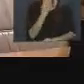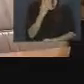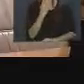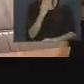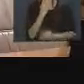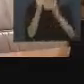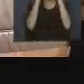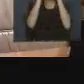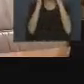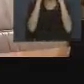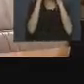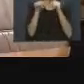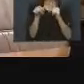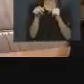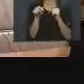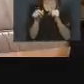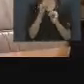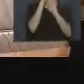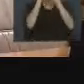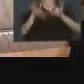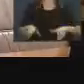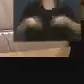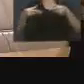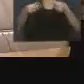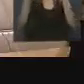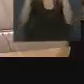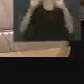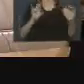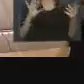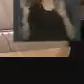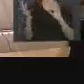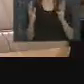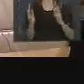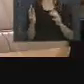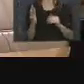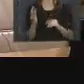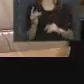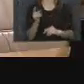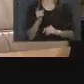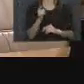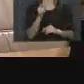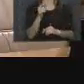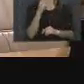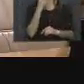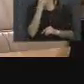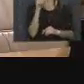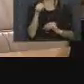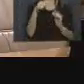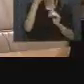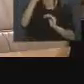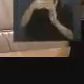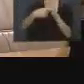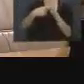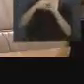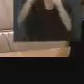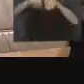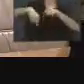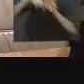dedicación en este informe de evaluación ambiental que había recomendado aprobar este proyecto con